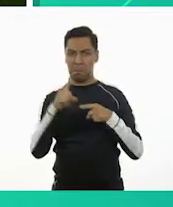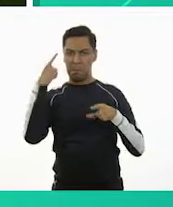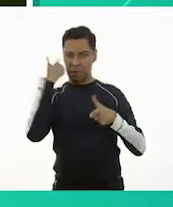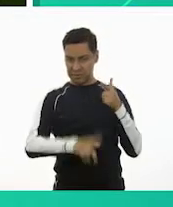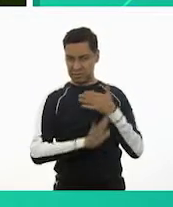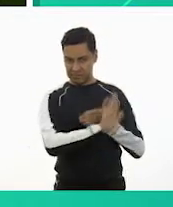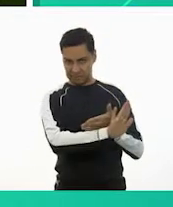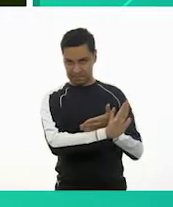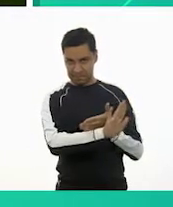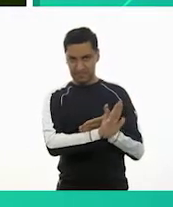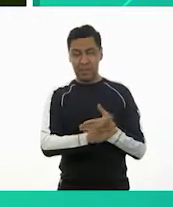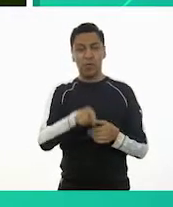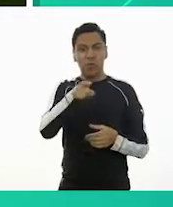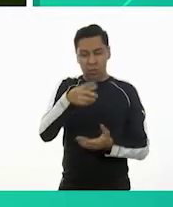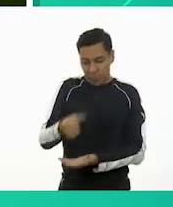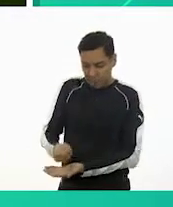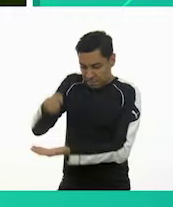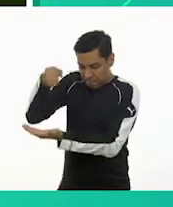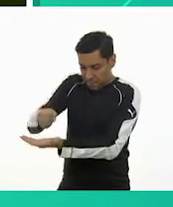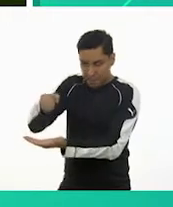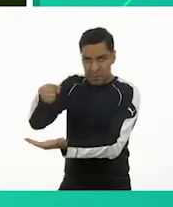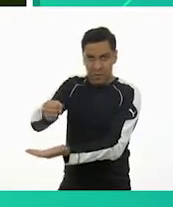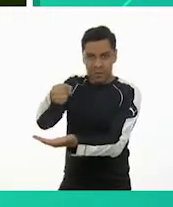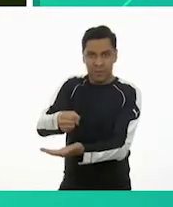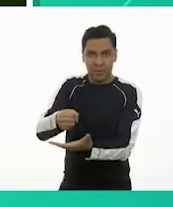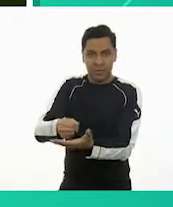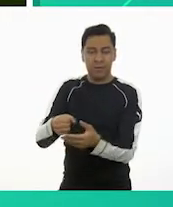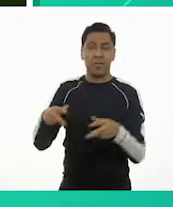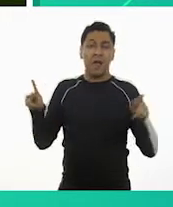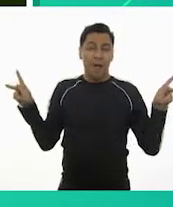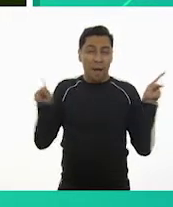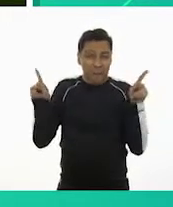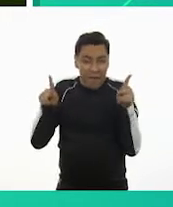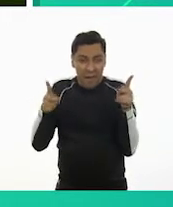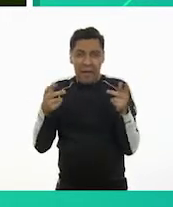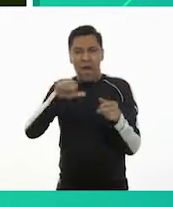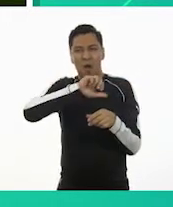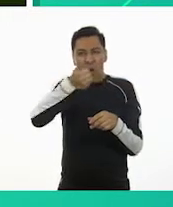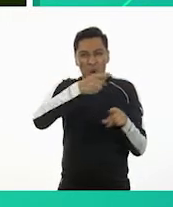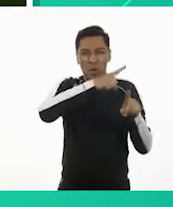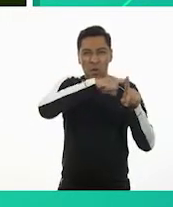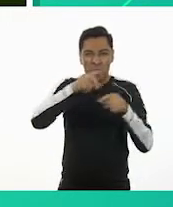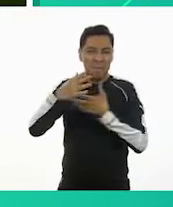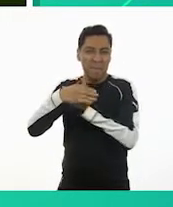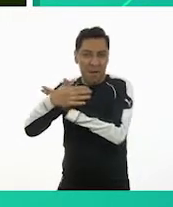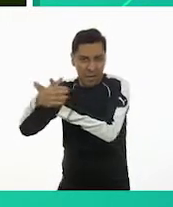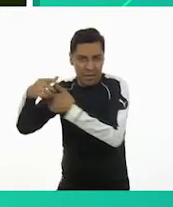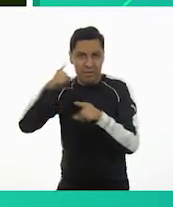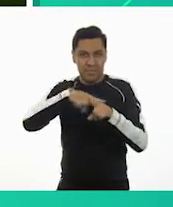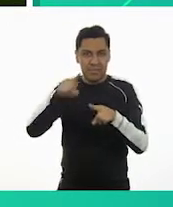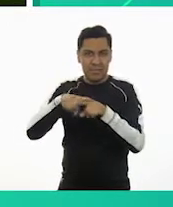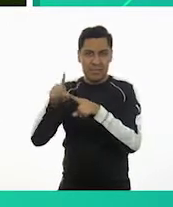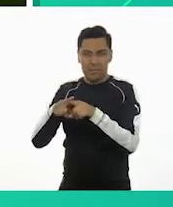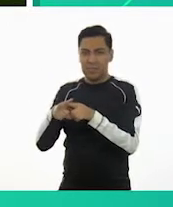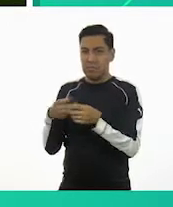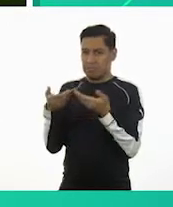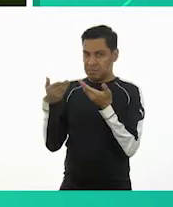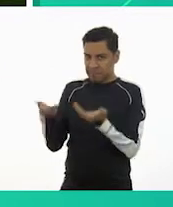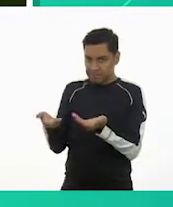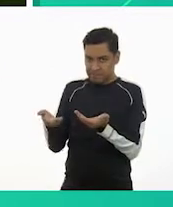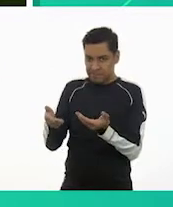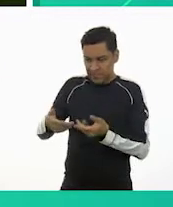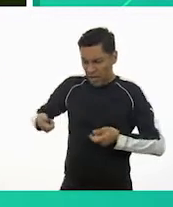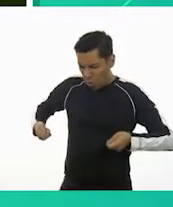región para atraer abejas, mariposas y otros polinizadores. Acepta la presencia de la